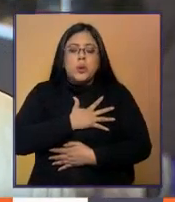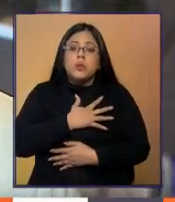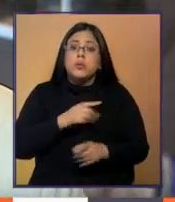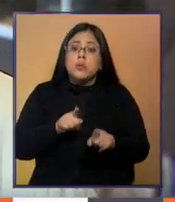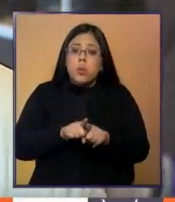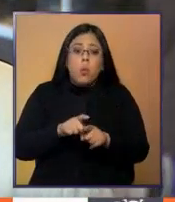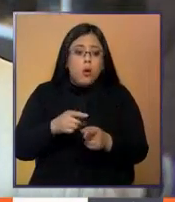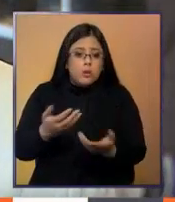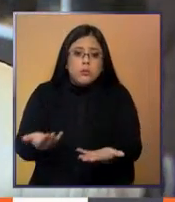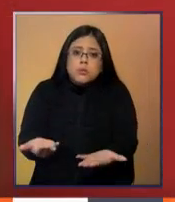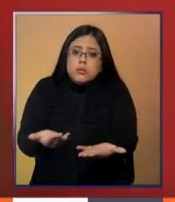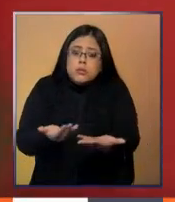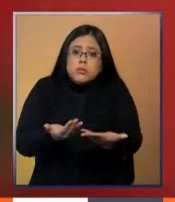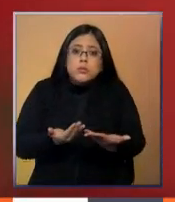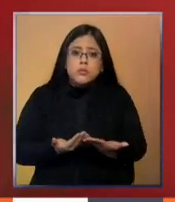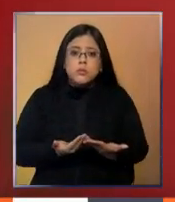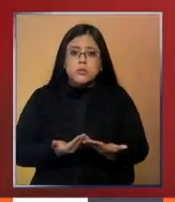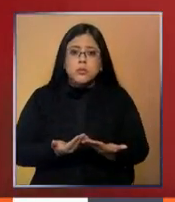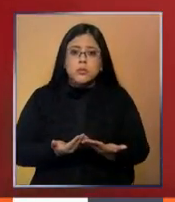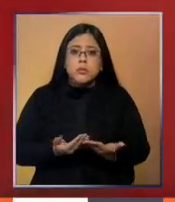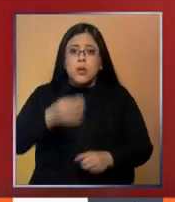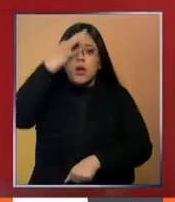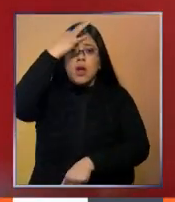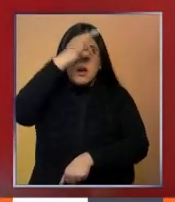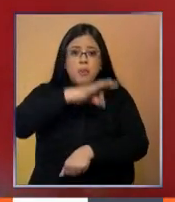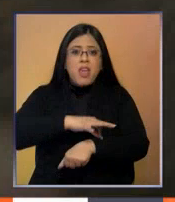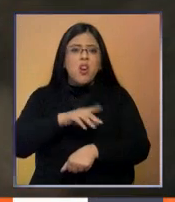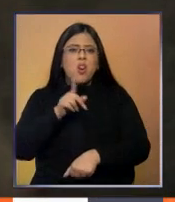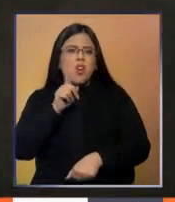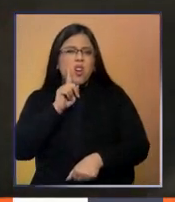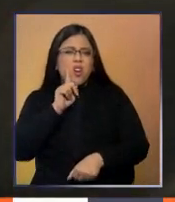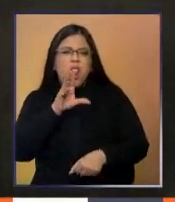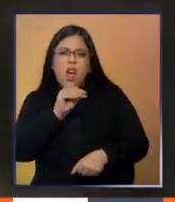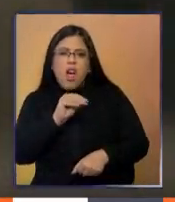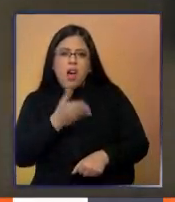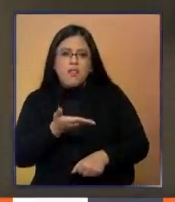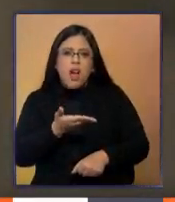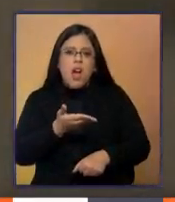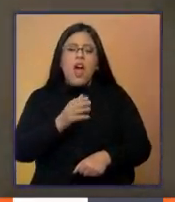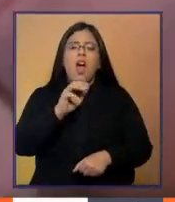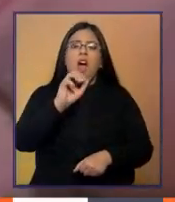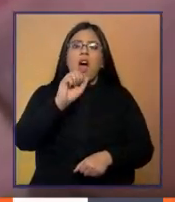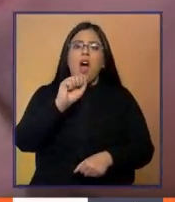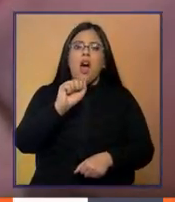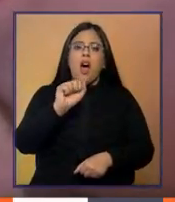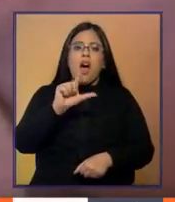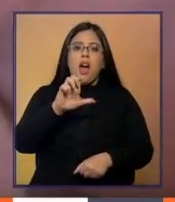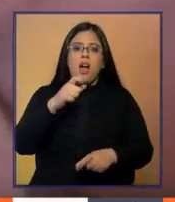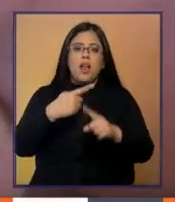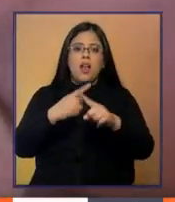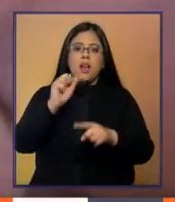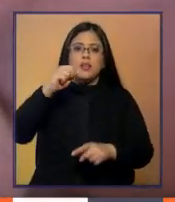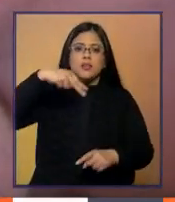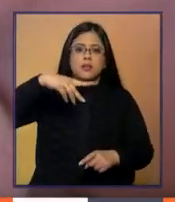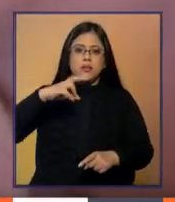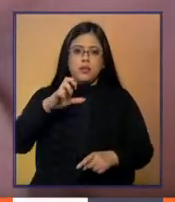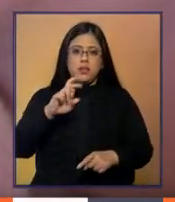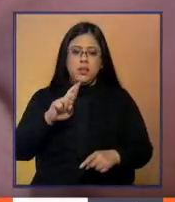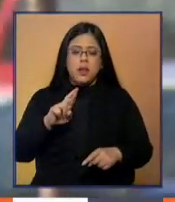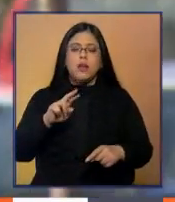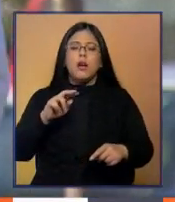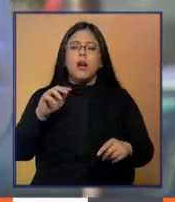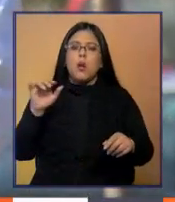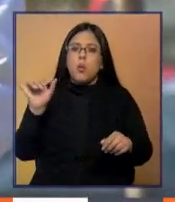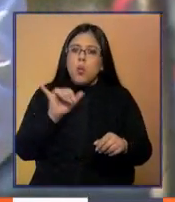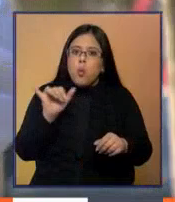más de lo que podría recibir. El doctor habla de Alexander, un niño de apenas un mes y medio de vida que desde que nació está al